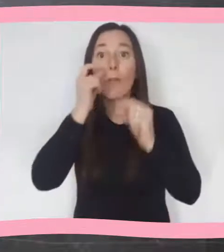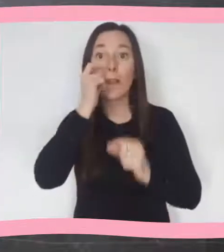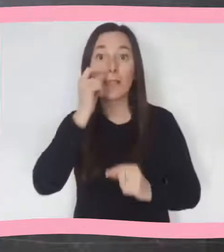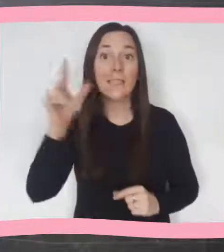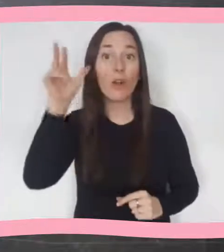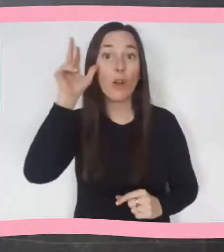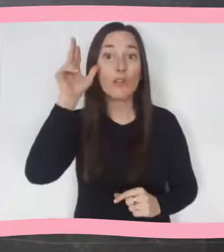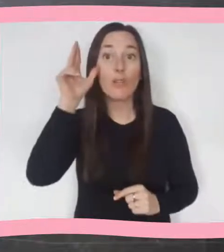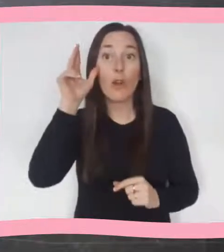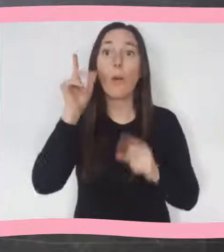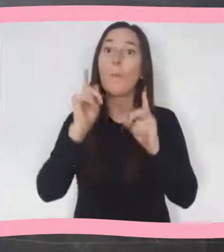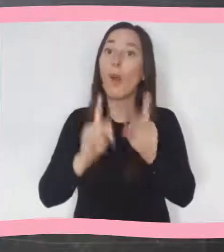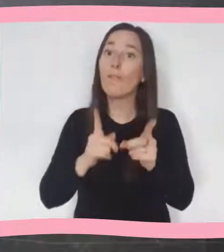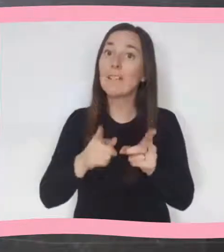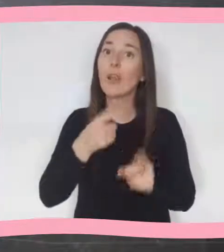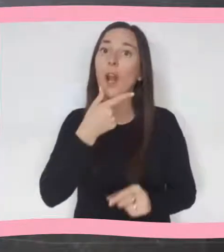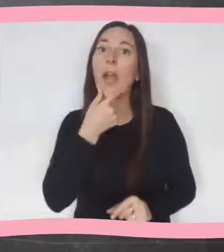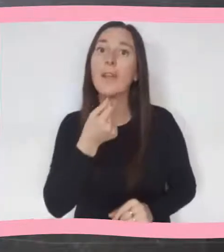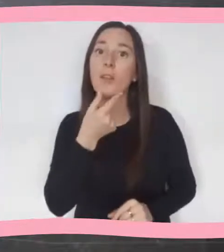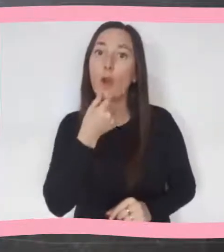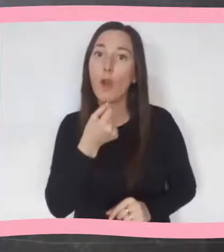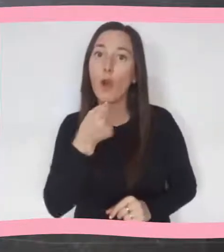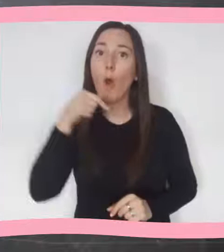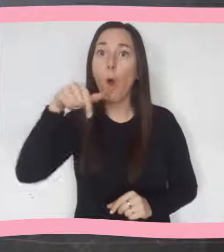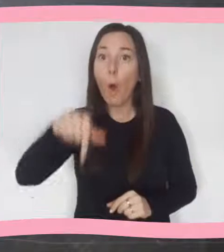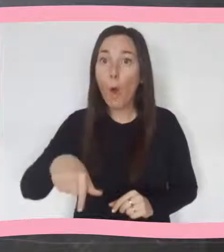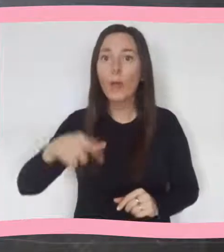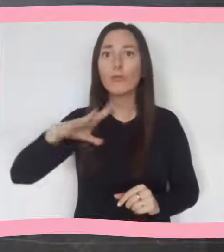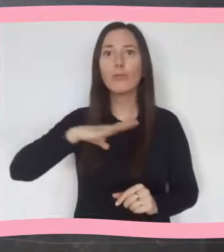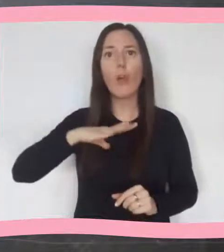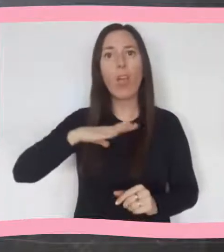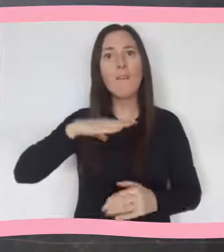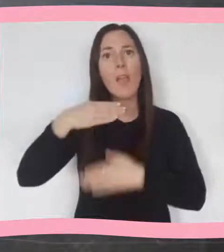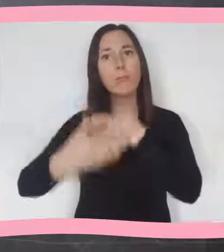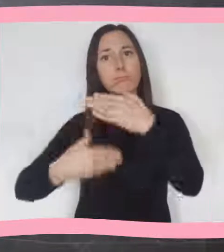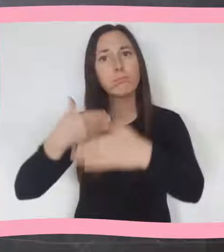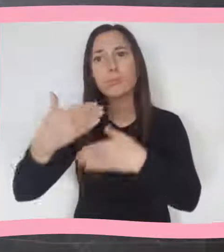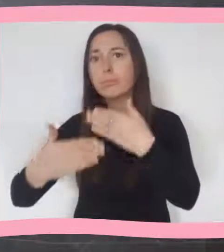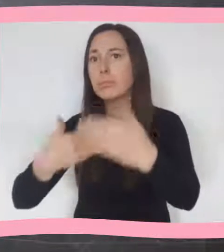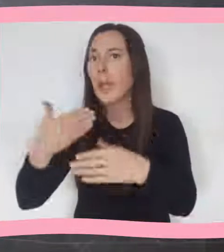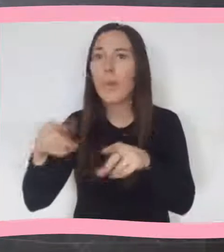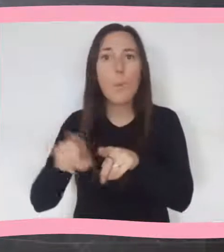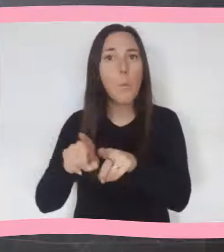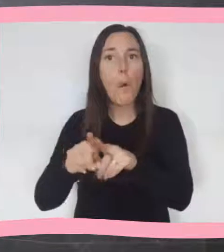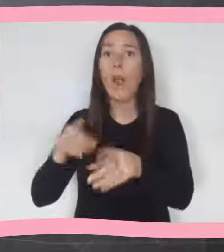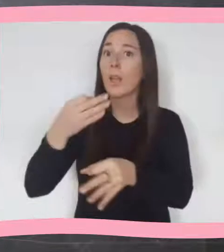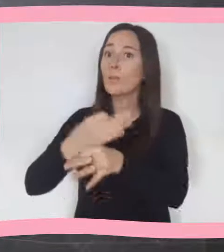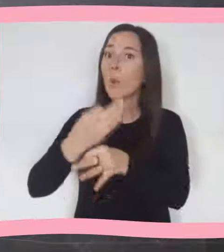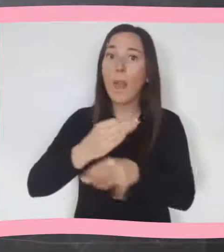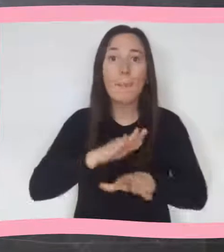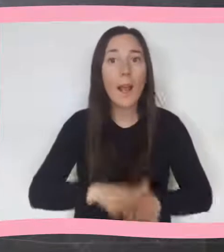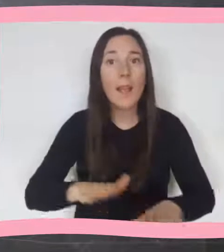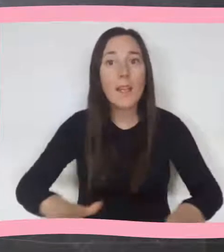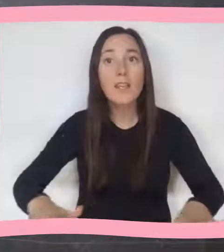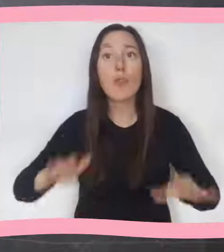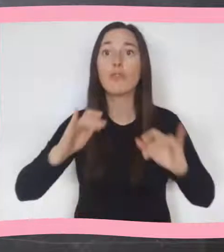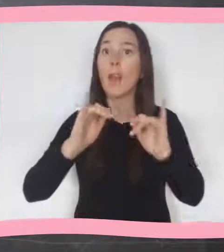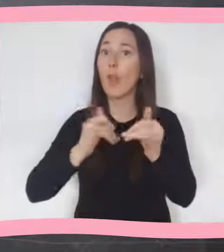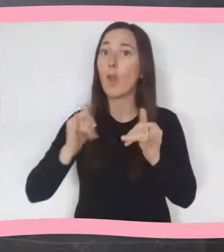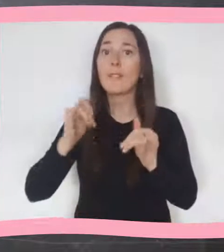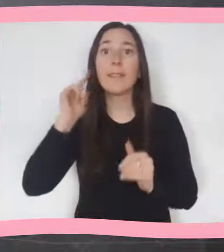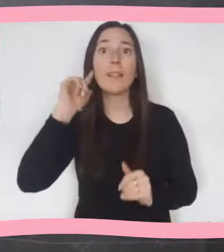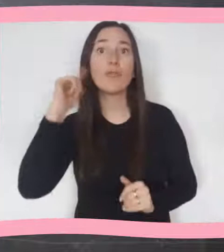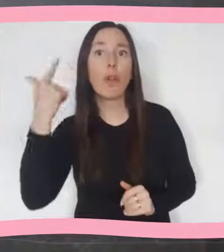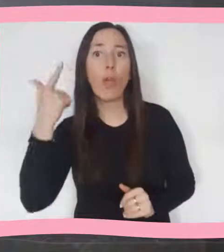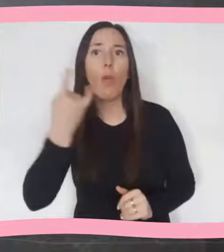Irolo, actualmente sigue funcionando como escuela para niños y adolescentes sordos, situada en Villa de